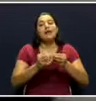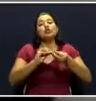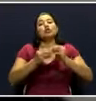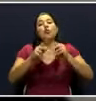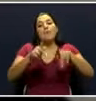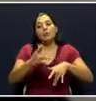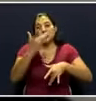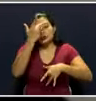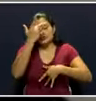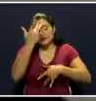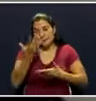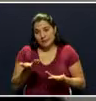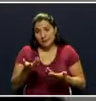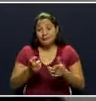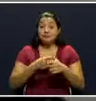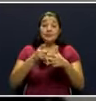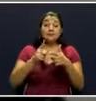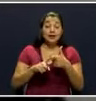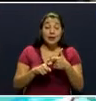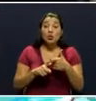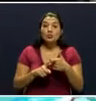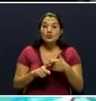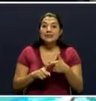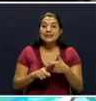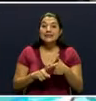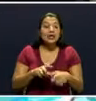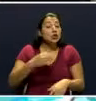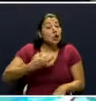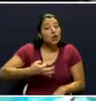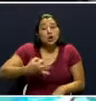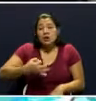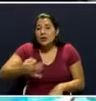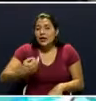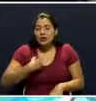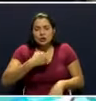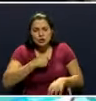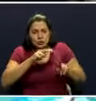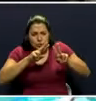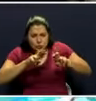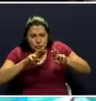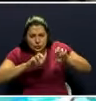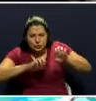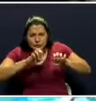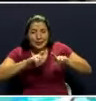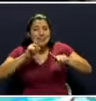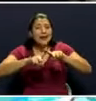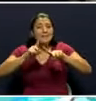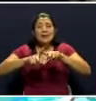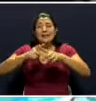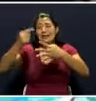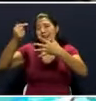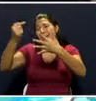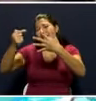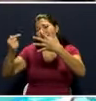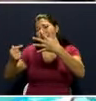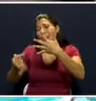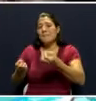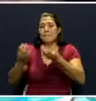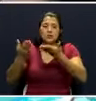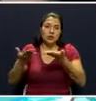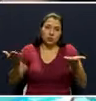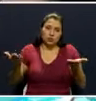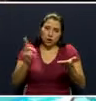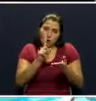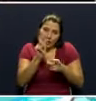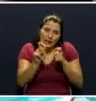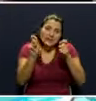un aumento de los casos. Entonces, esto diariamente se va modificando dependiendo de todo ese montón de variables. No es como tan exacto que